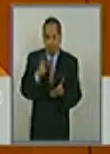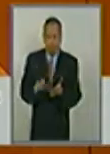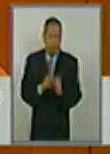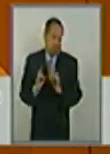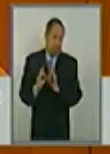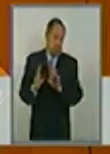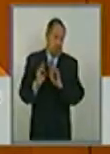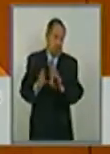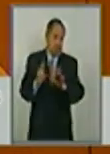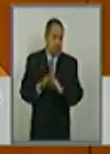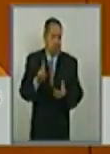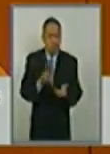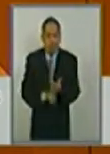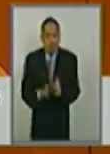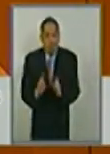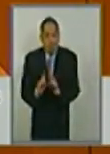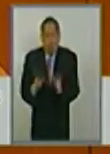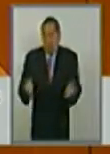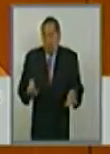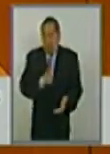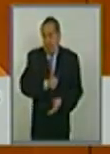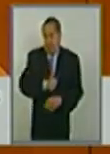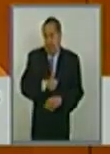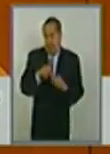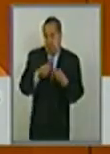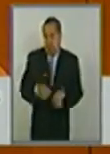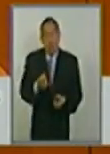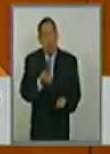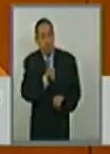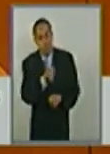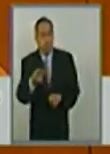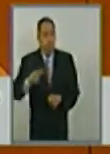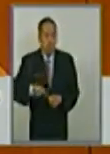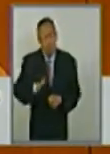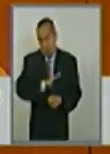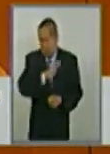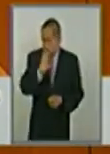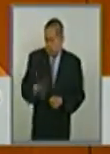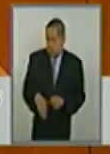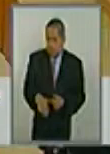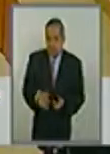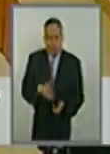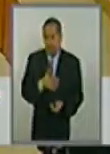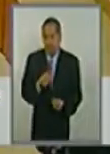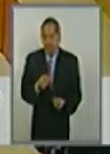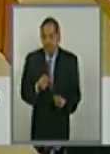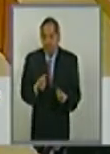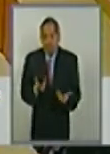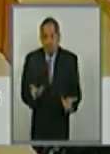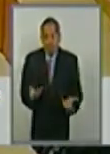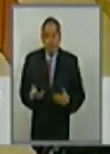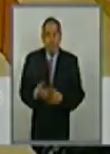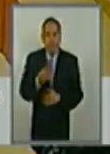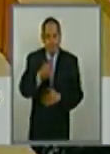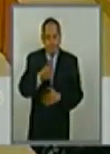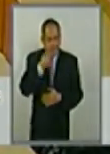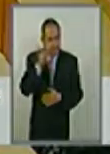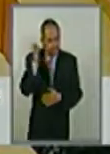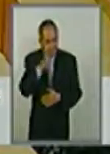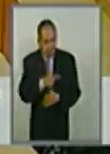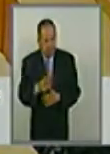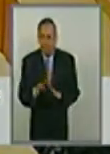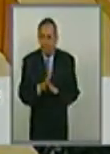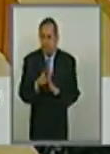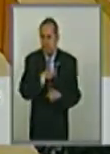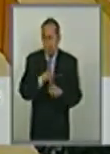actividad, los cuales muchos de ellos cuesta la vida a los pescadores mexicanos. Estos riesgos además se deben